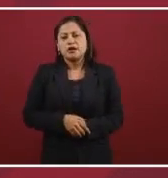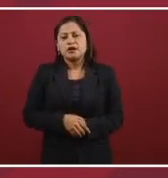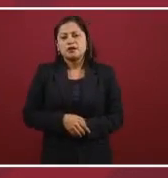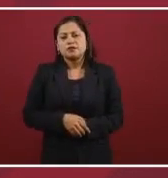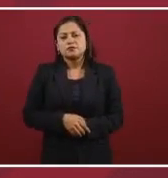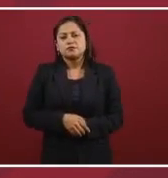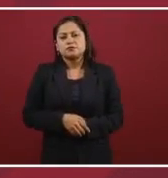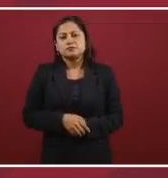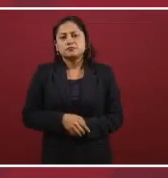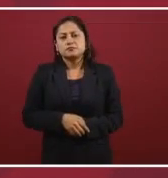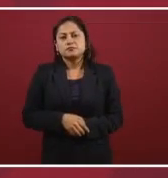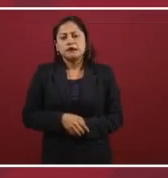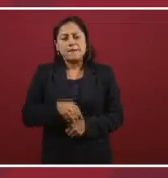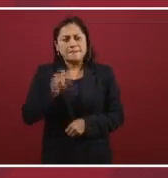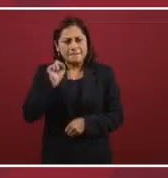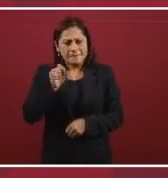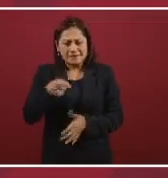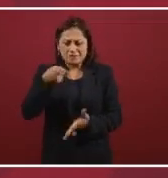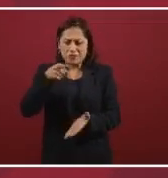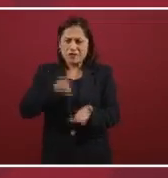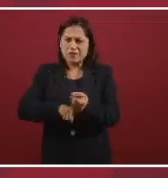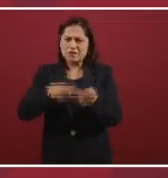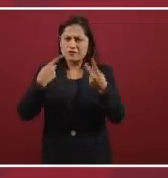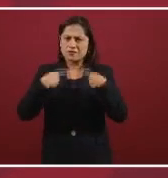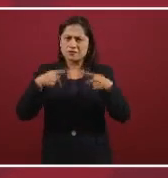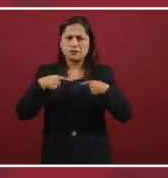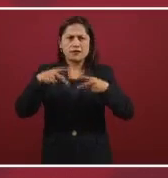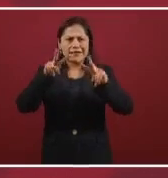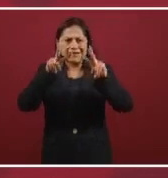la misma opinión pública,